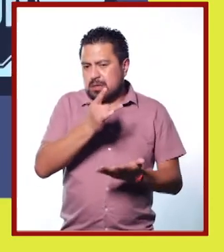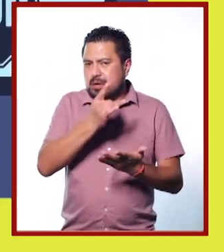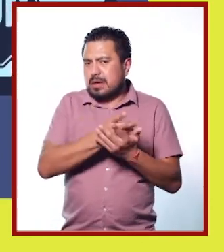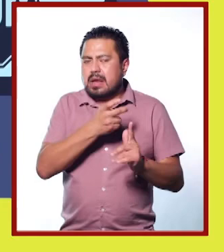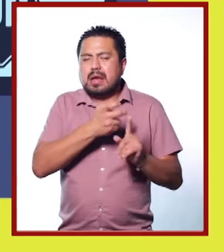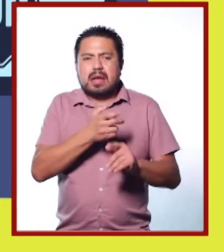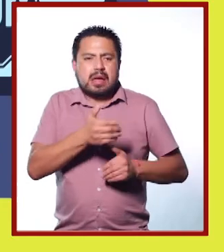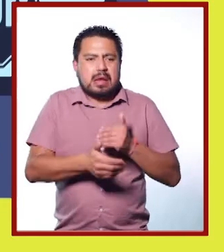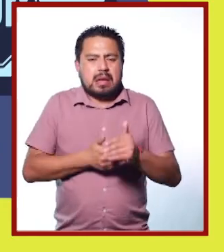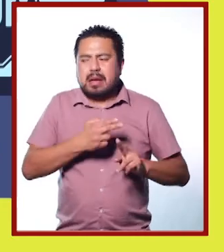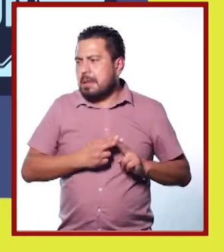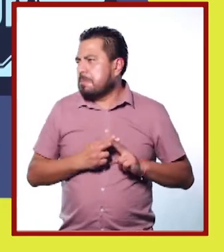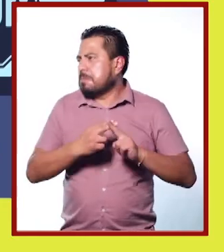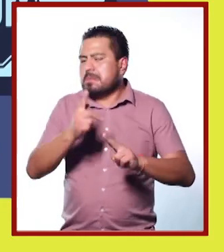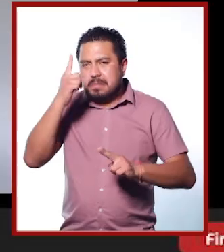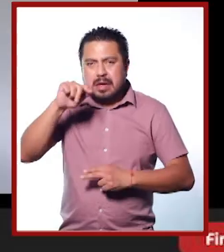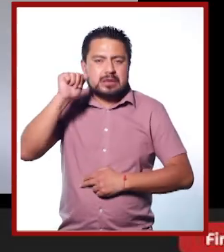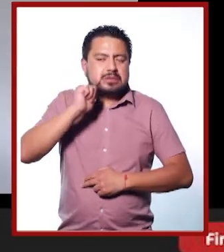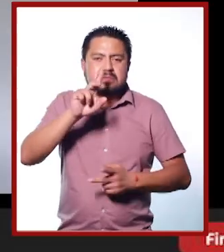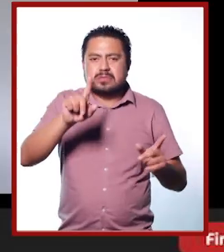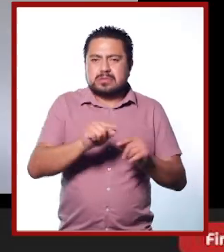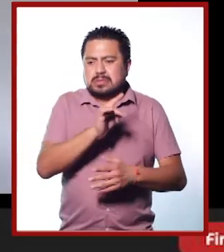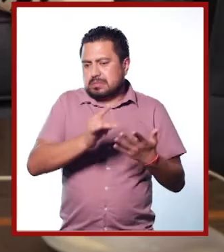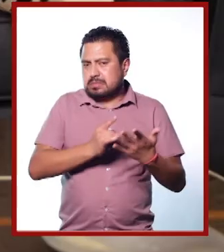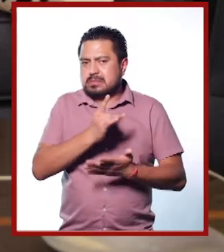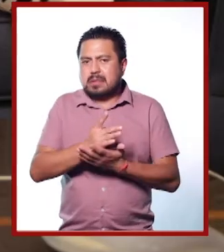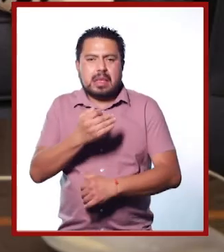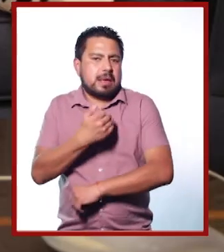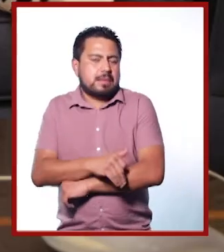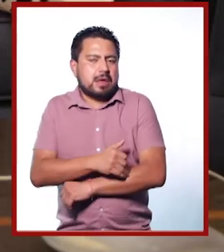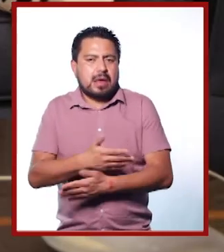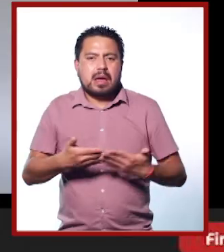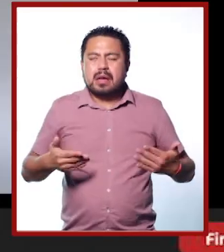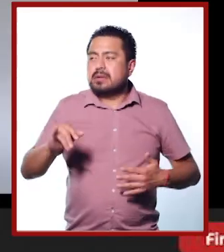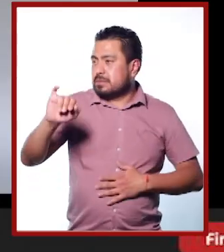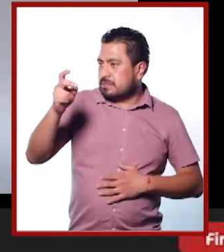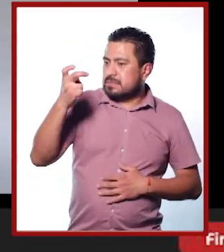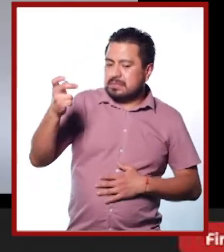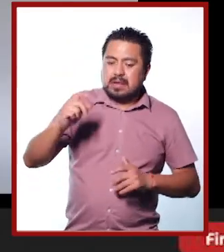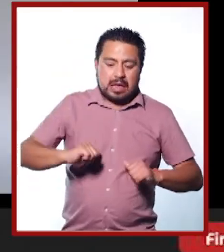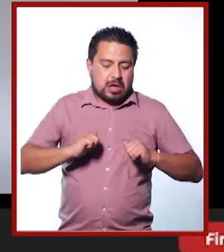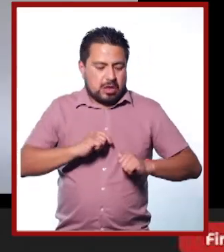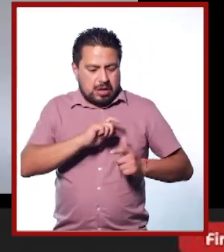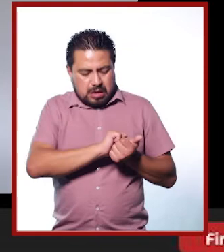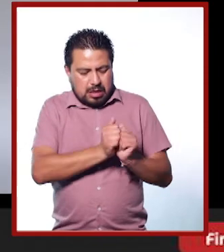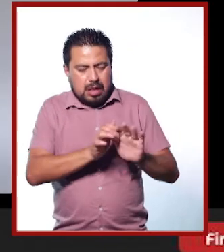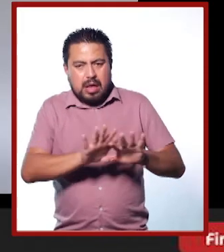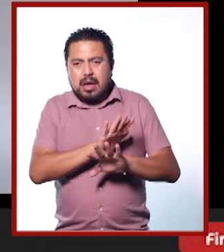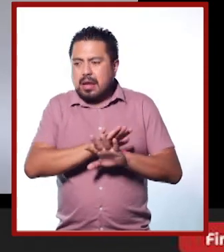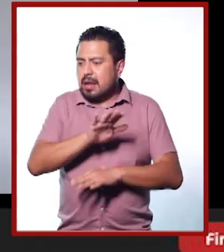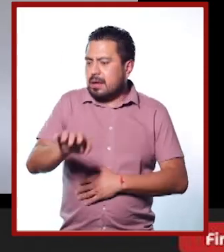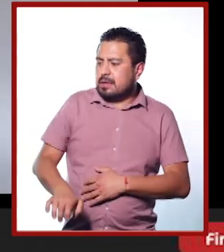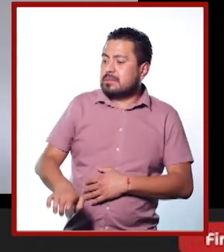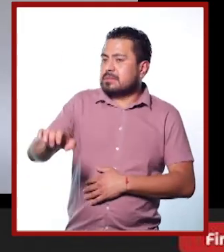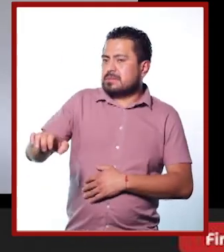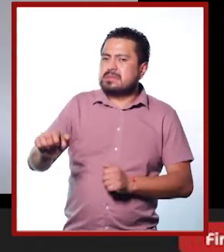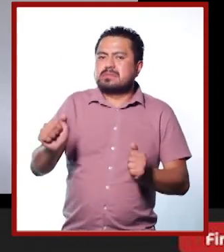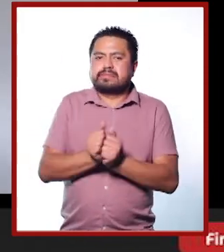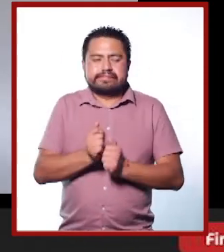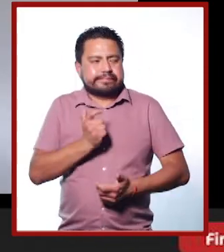es un estado eterno. Es únicamente un momento. Sí, exactamente. Dejan de ser adolescentes, pero se acaban convirtiendo en